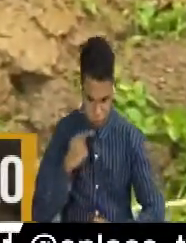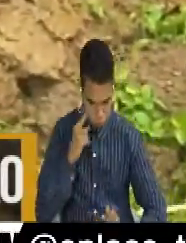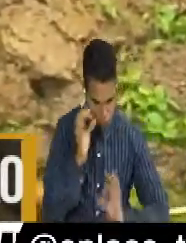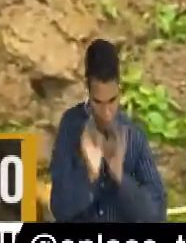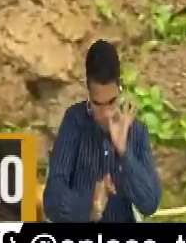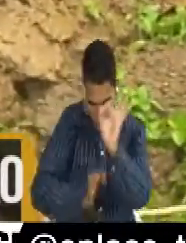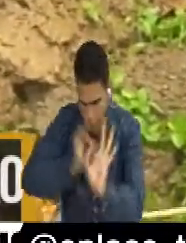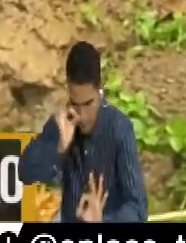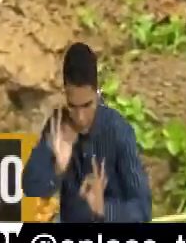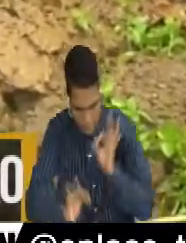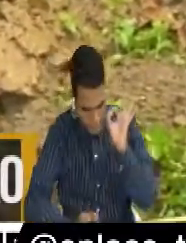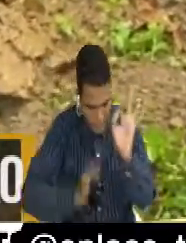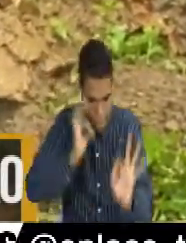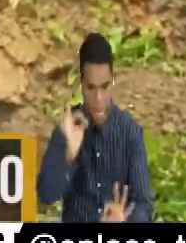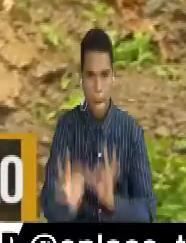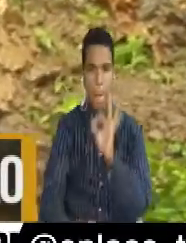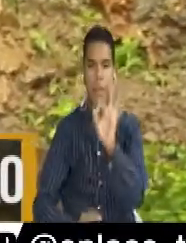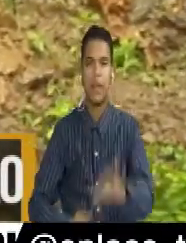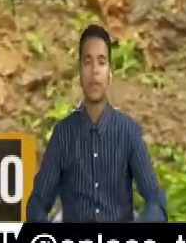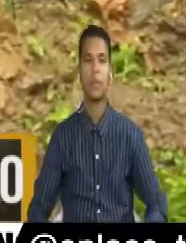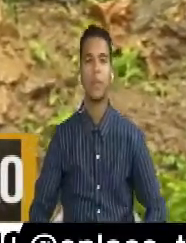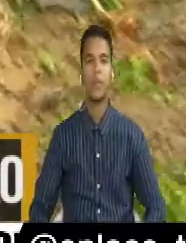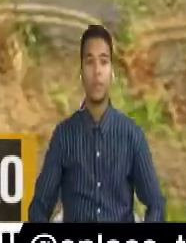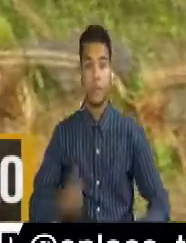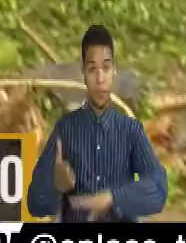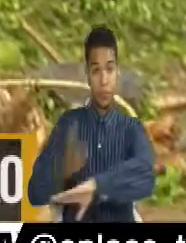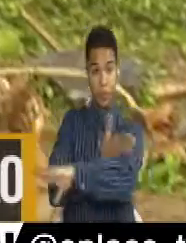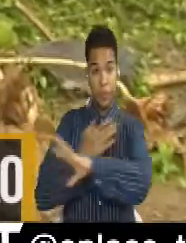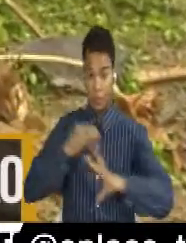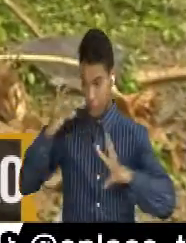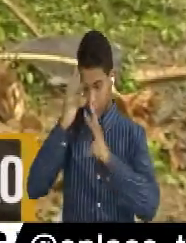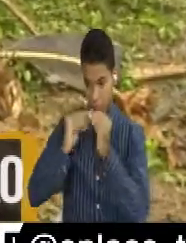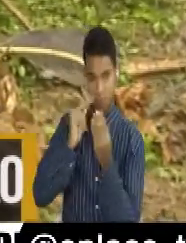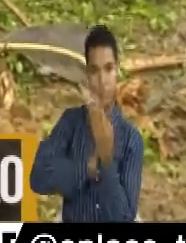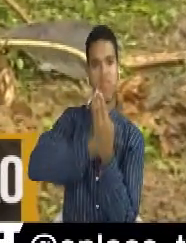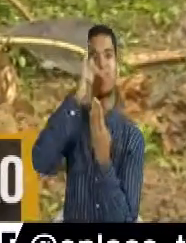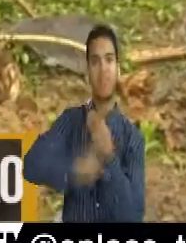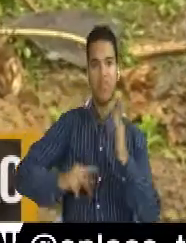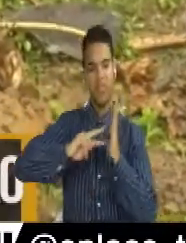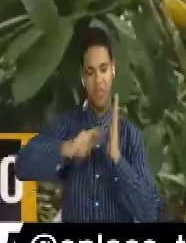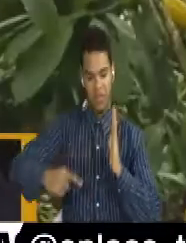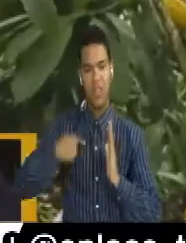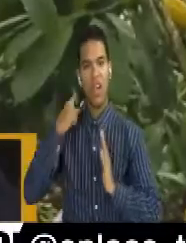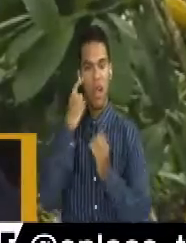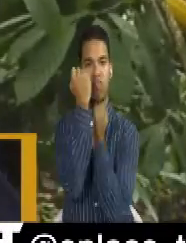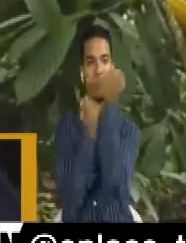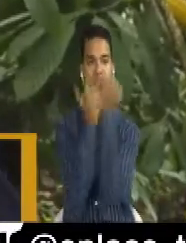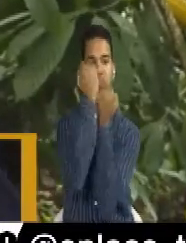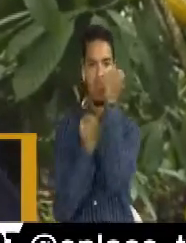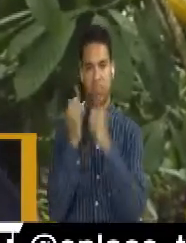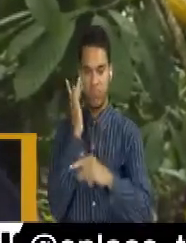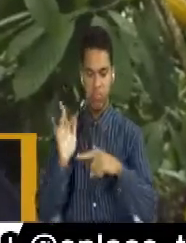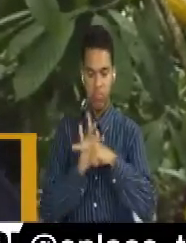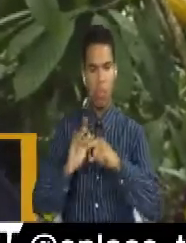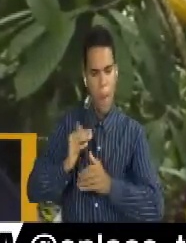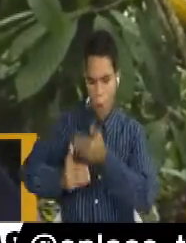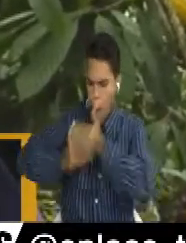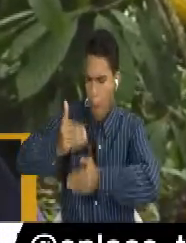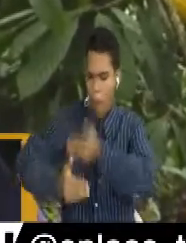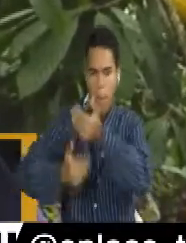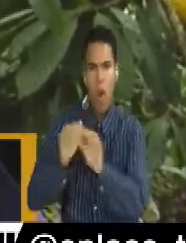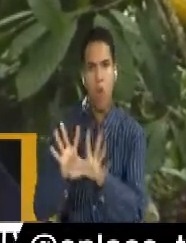Estos convenios han involucrado capacidad técnica y operativa, acompañamiento a los productores en todos los procesos de intervención del